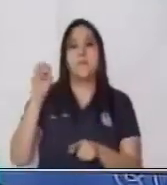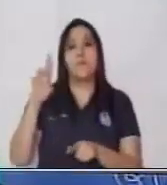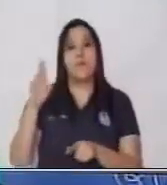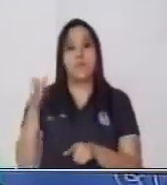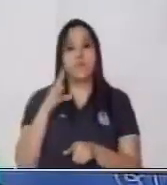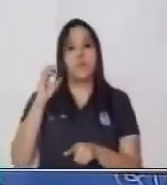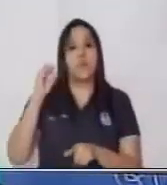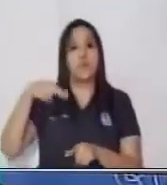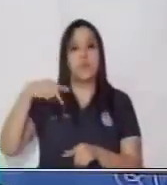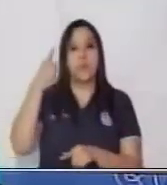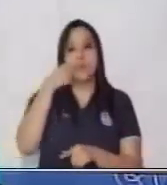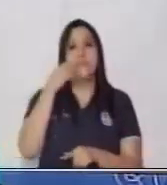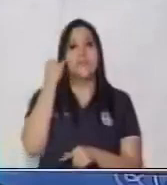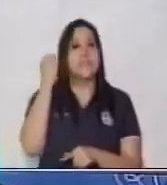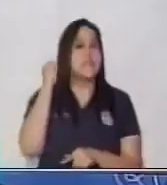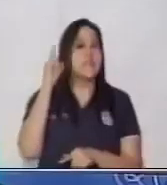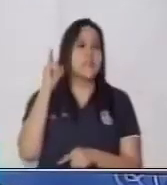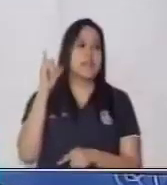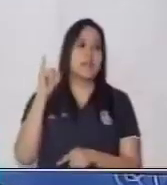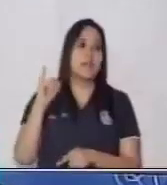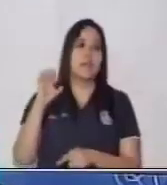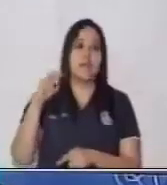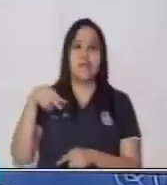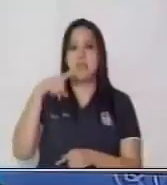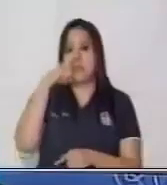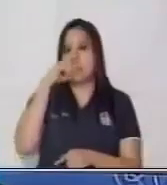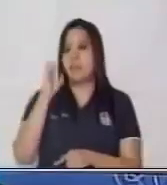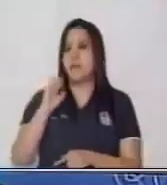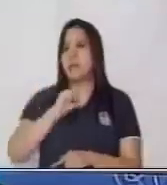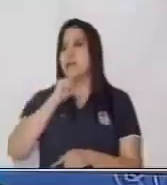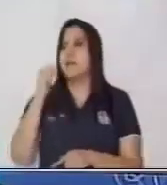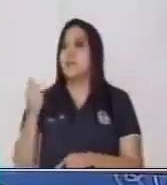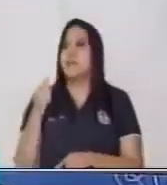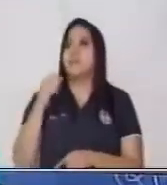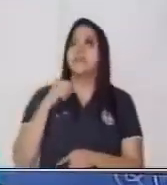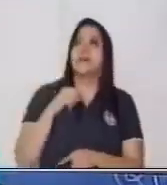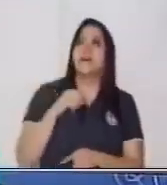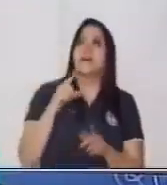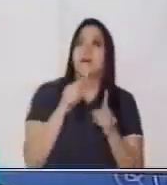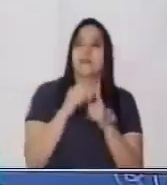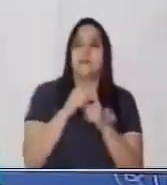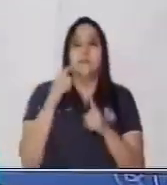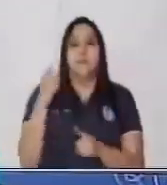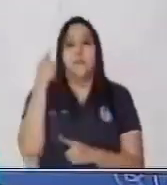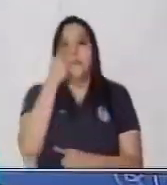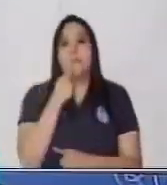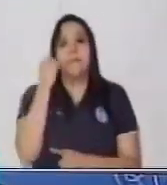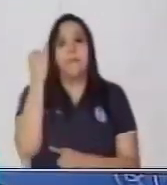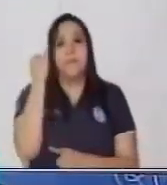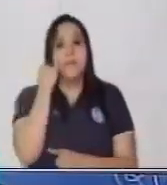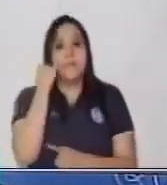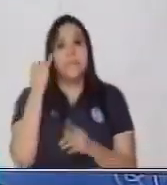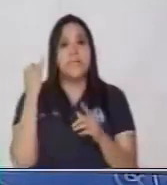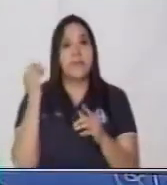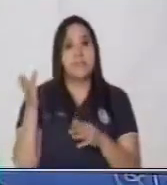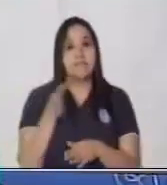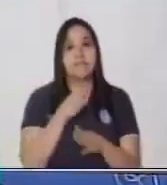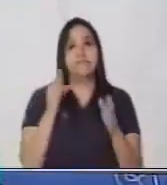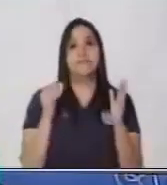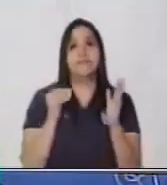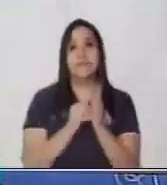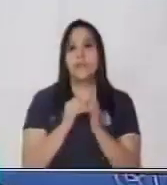consiguiente, así que. Hay otras que no escribí aquí por el espacio, pero